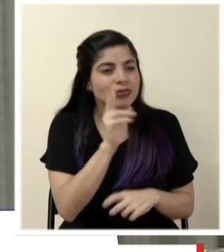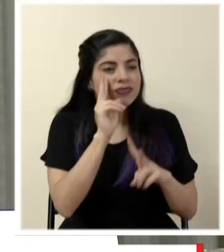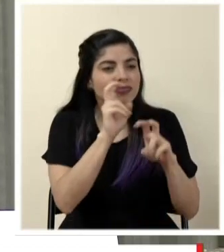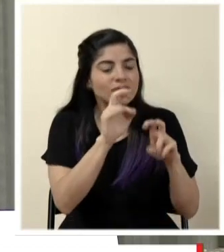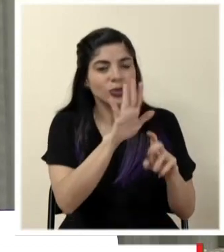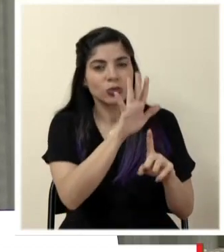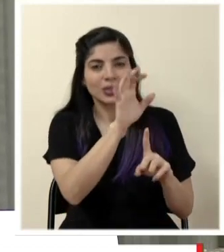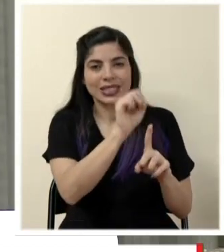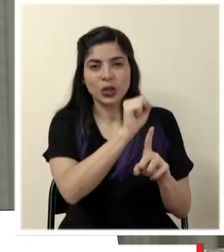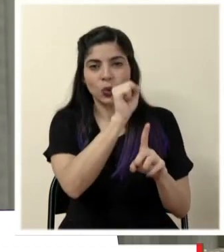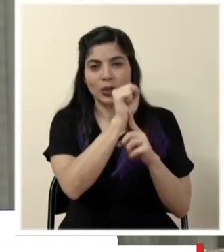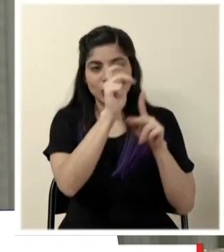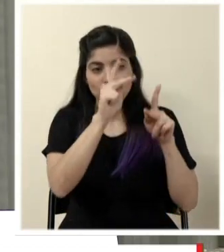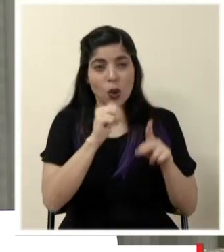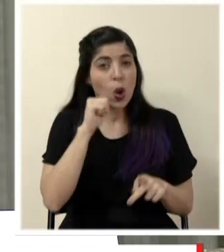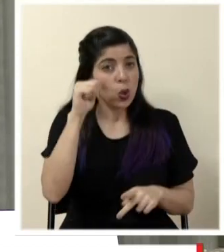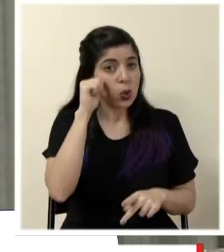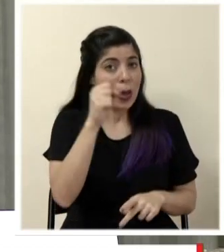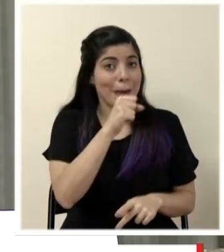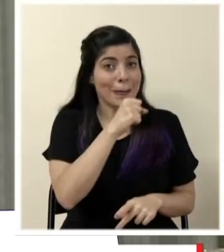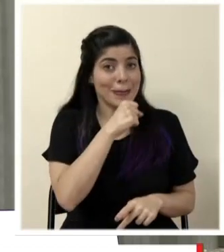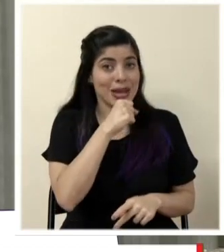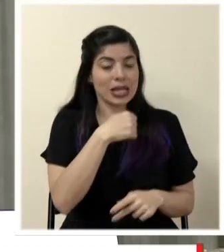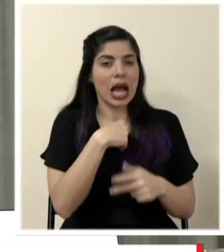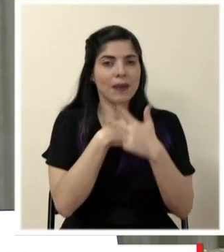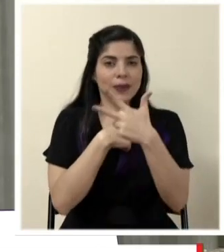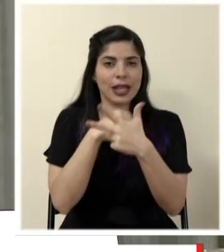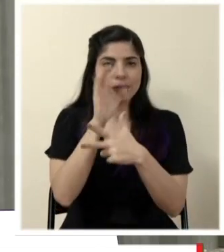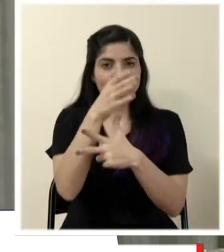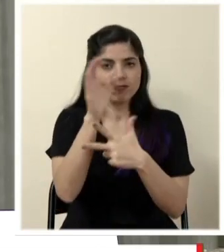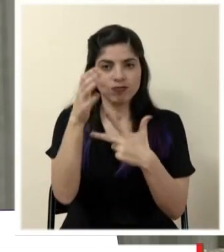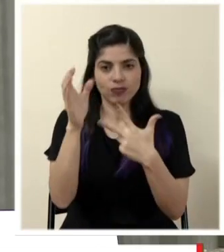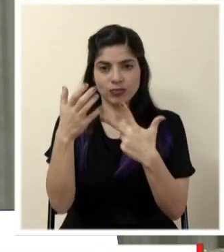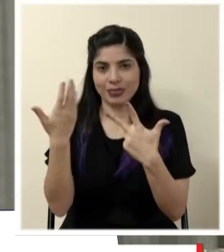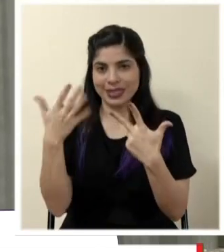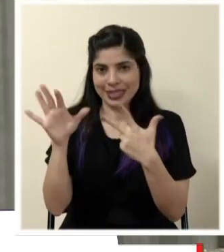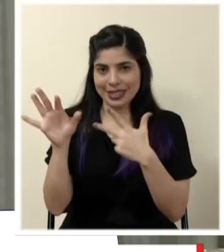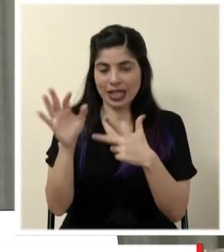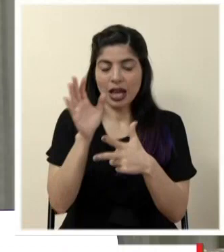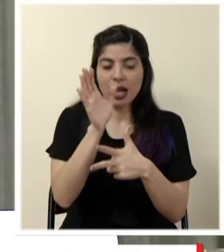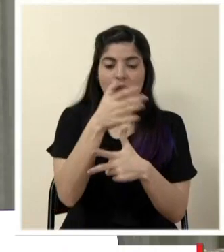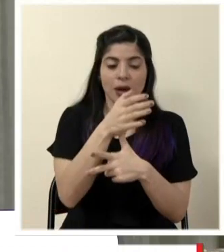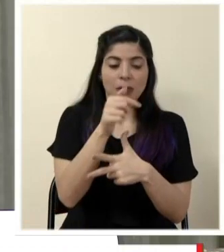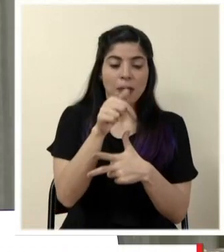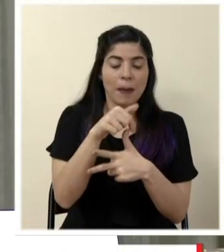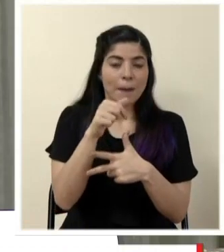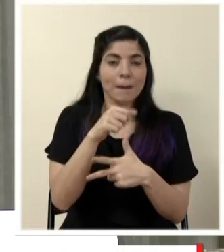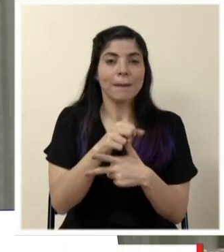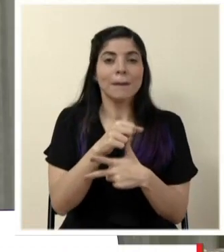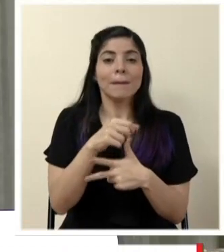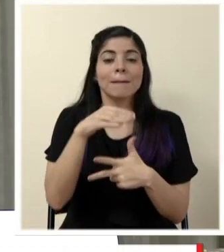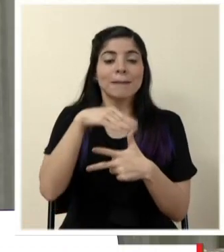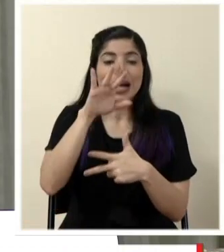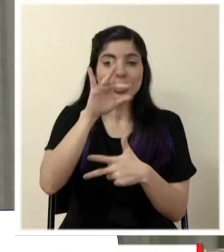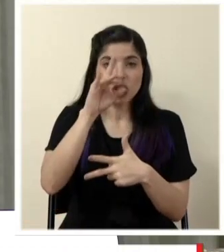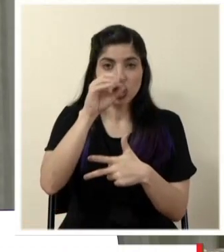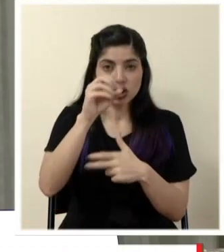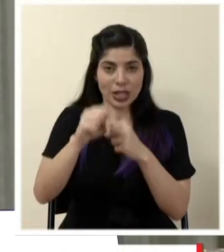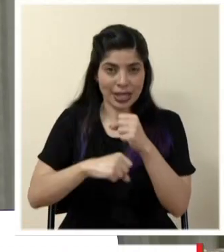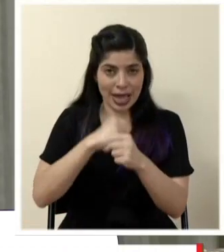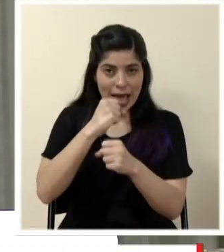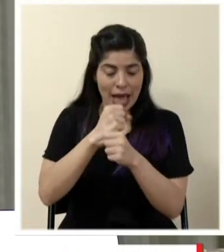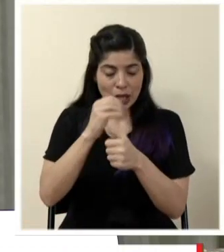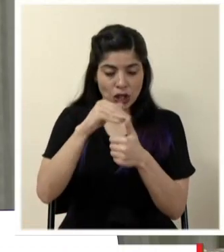que tenga ese adulto mayor en medio de esas tres poblaciones que nosotros hemos priorizado. Los mayores de 80 años